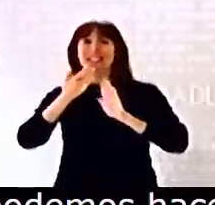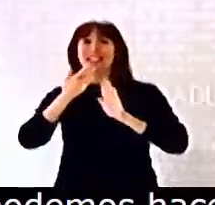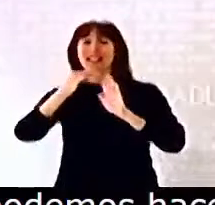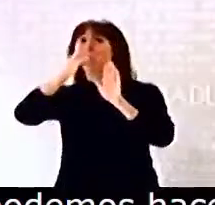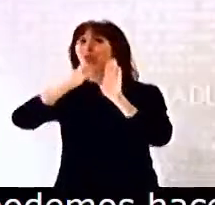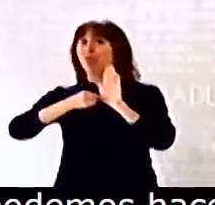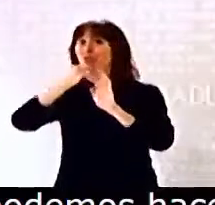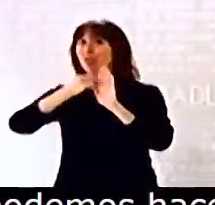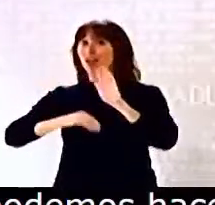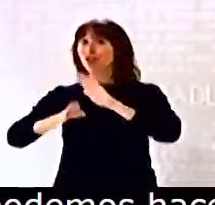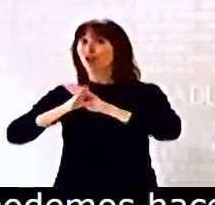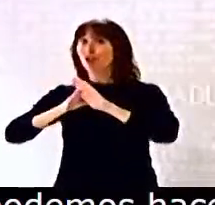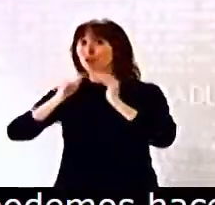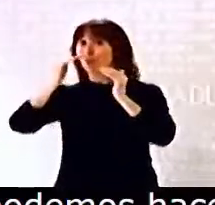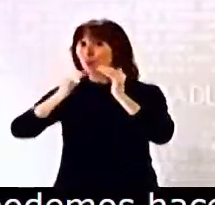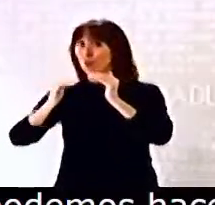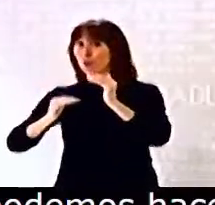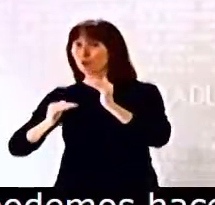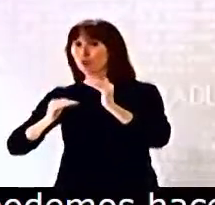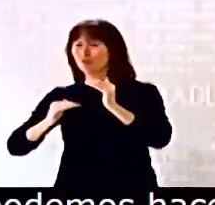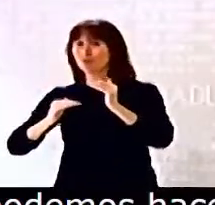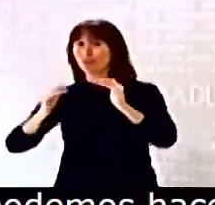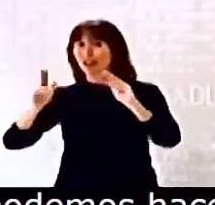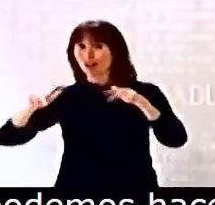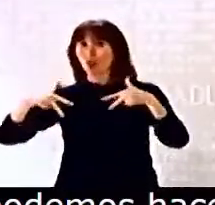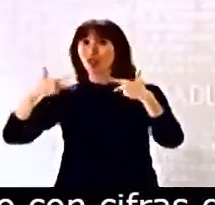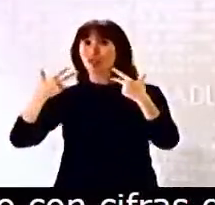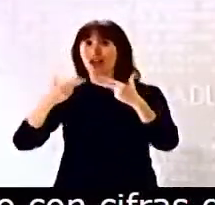consolidando, que nos puedan permitir determinadas medidas de